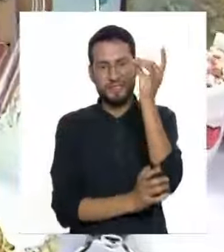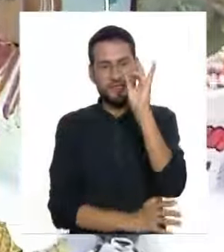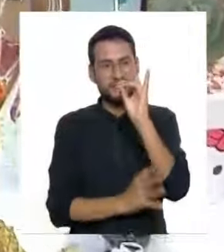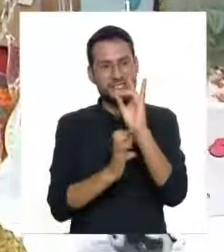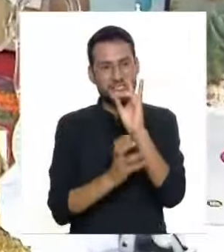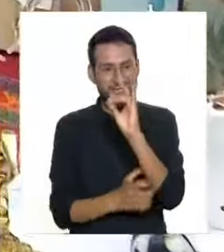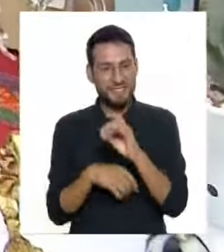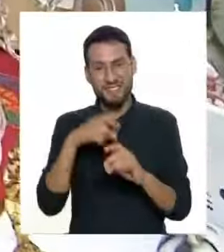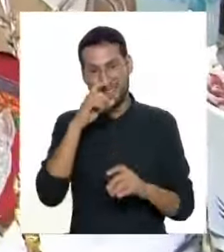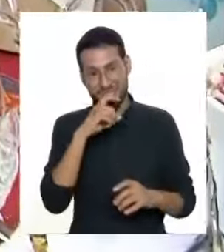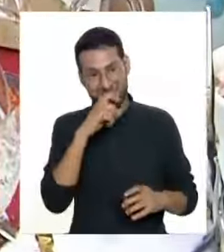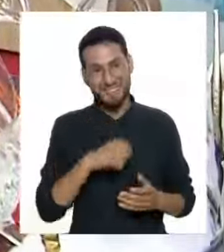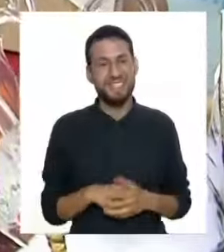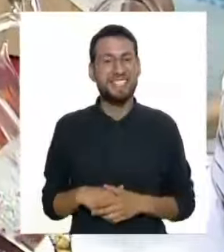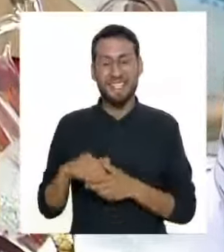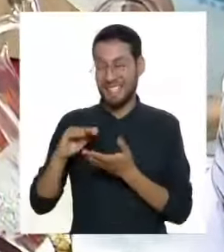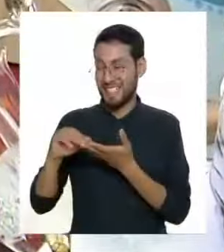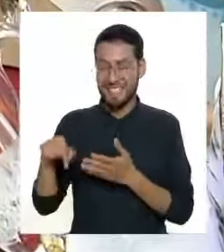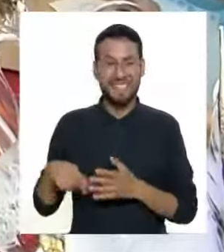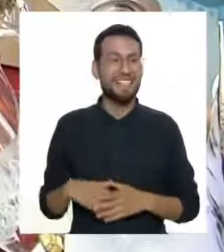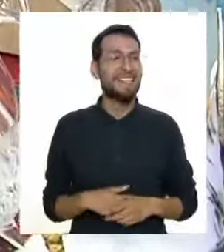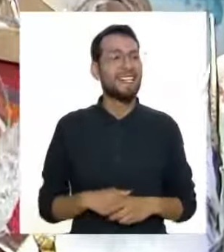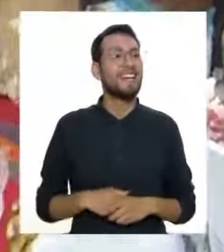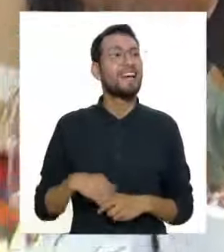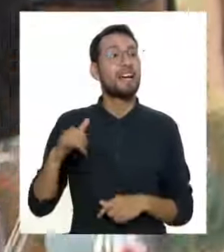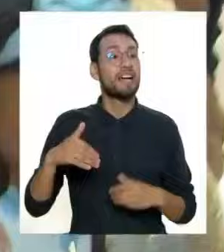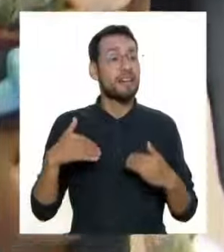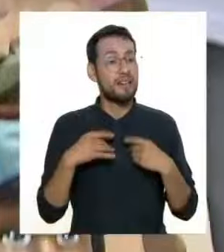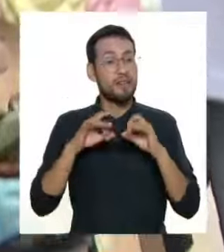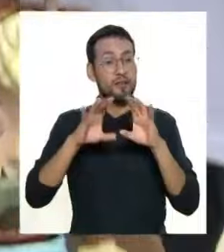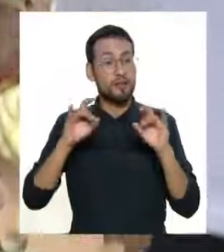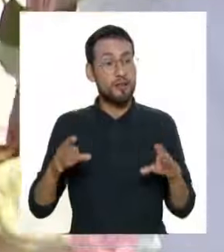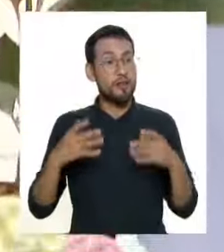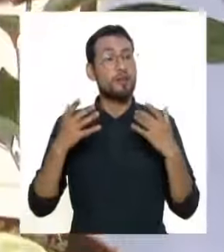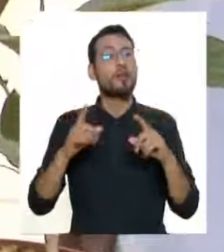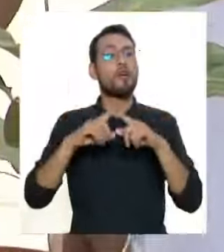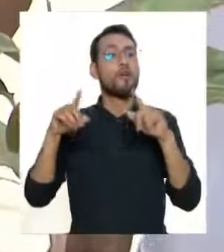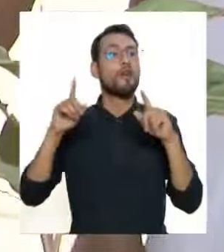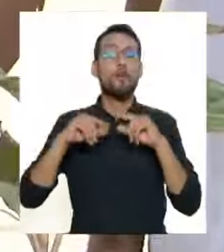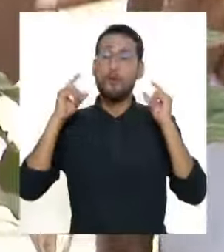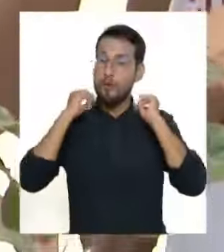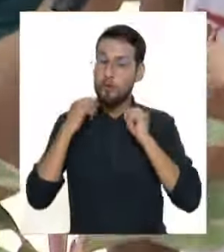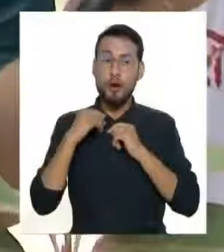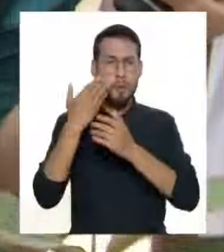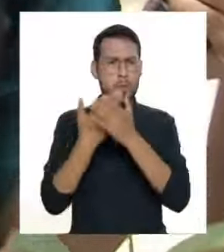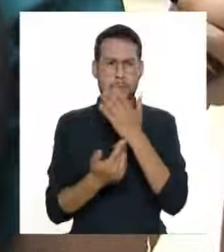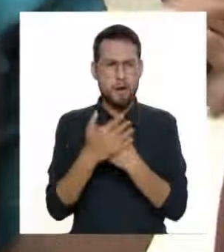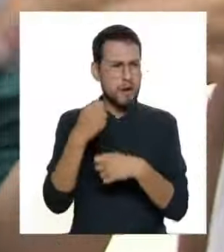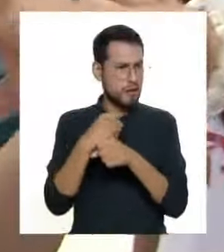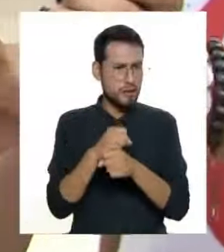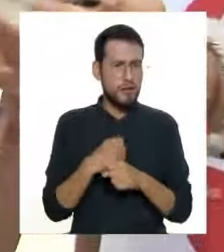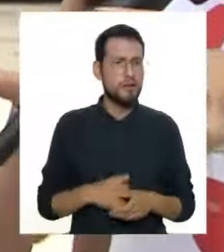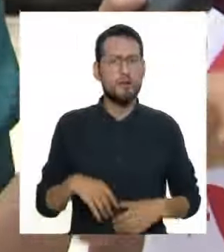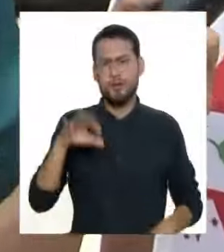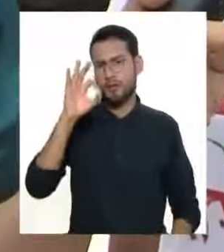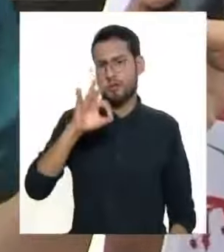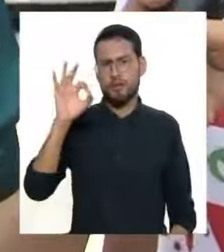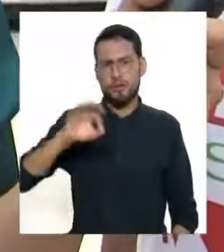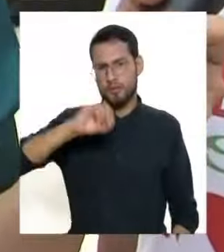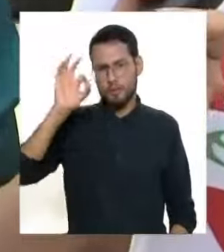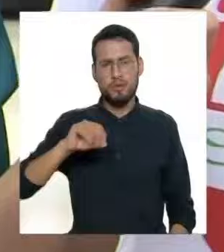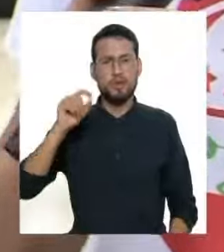muñequito de alpaca, perdón. Y tenemos variedad de cosas, joyas, todo hecho a mano. El 99%